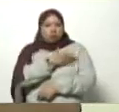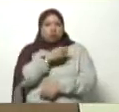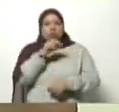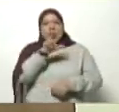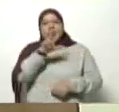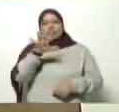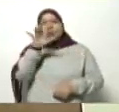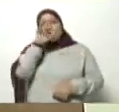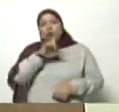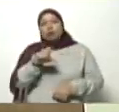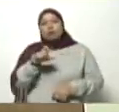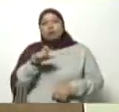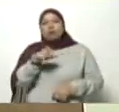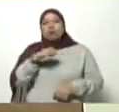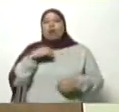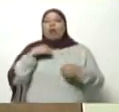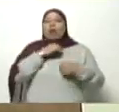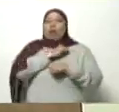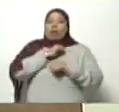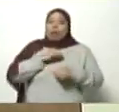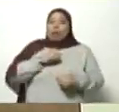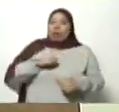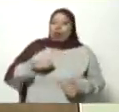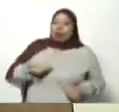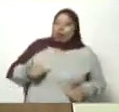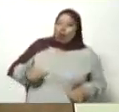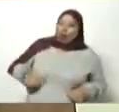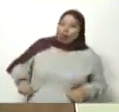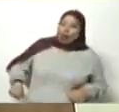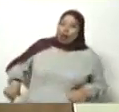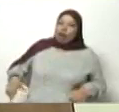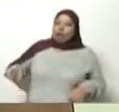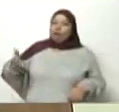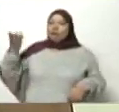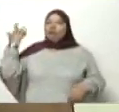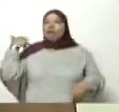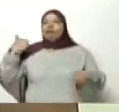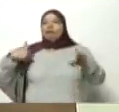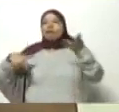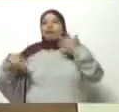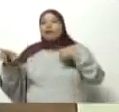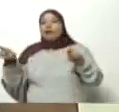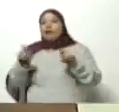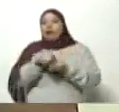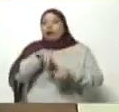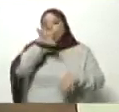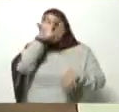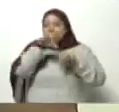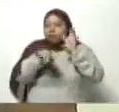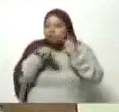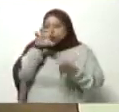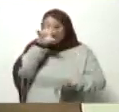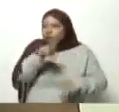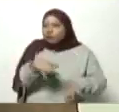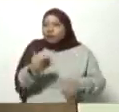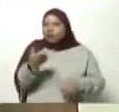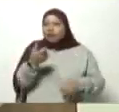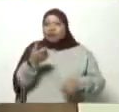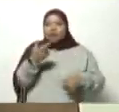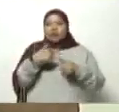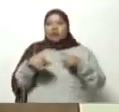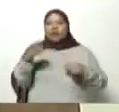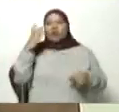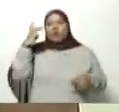años, que parecen unos dinosaurios, se quedaron en el pasado. Y esta compañera primero de todo lo asume